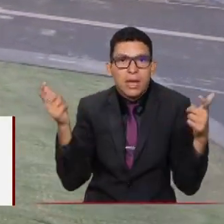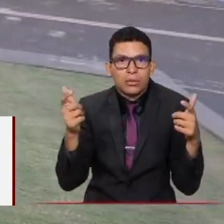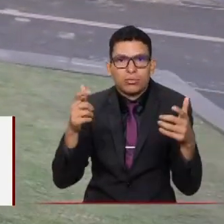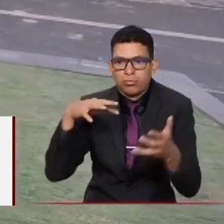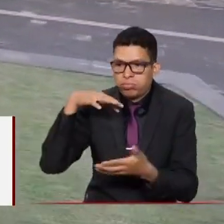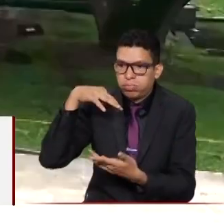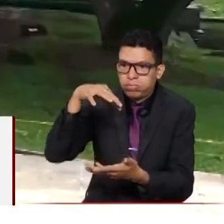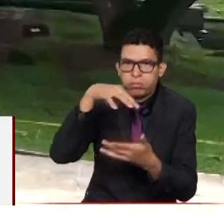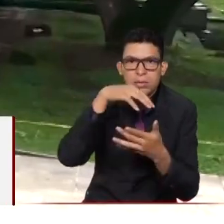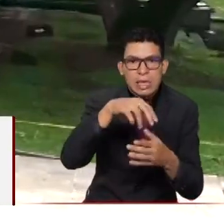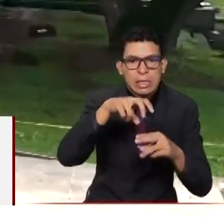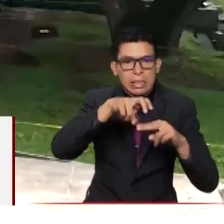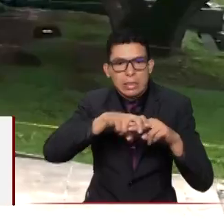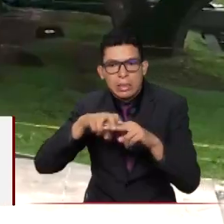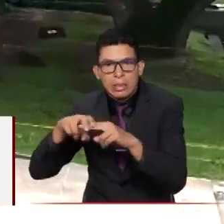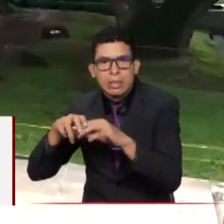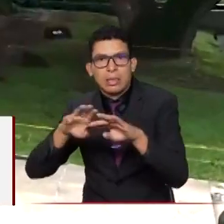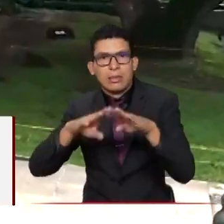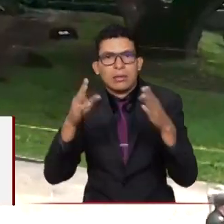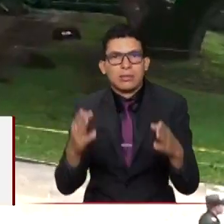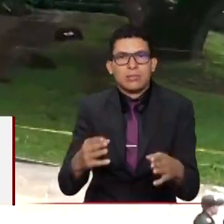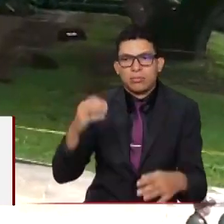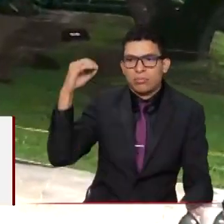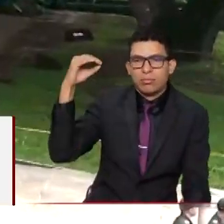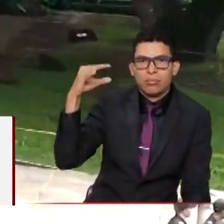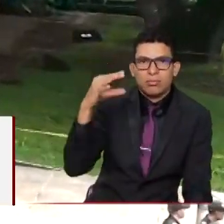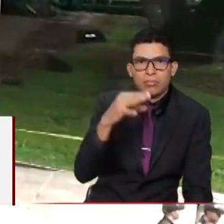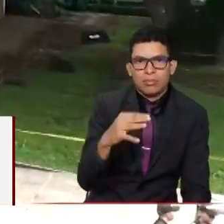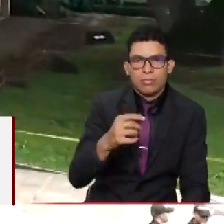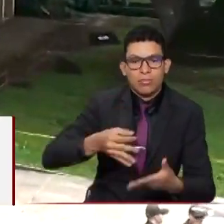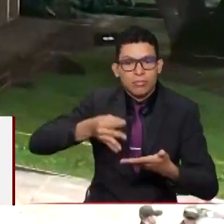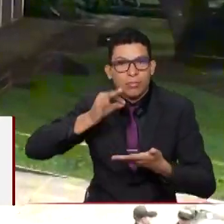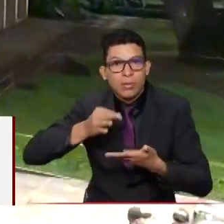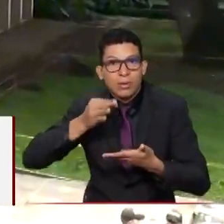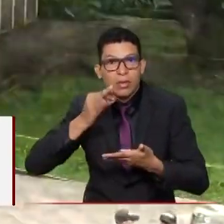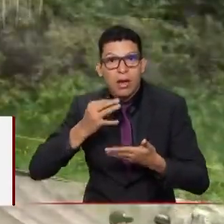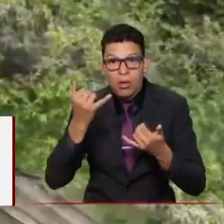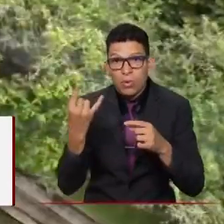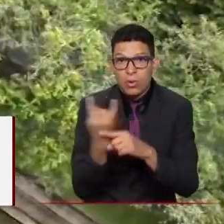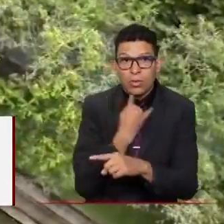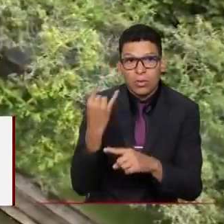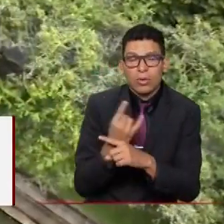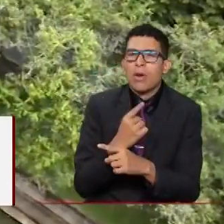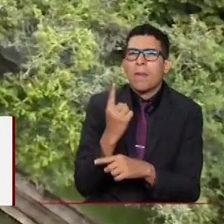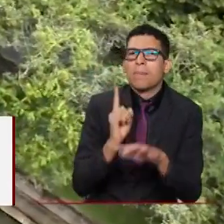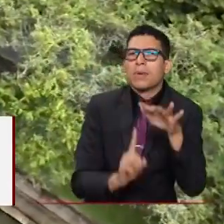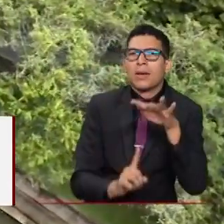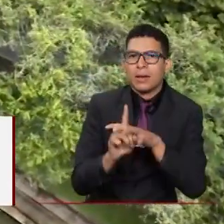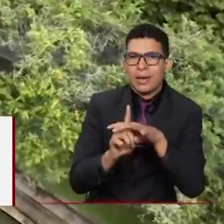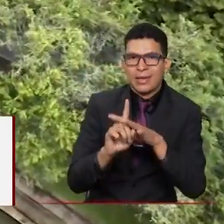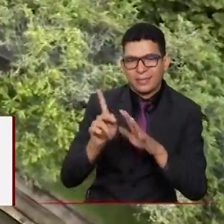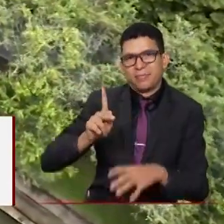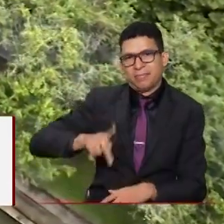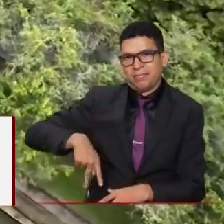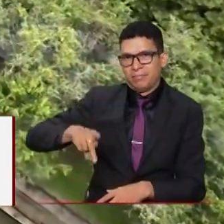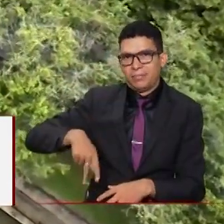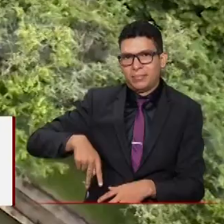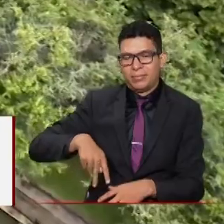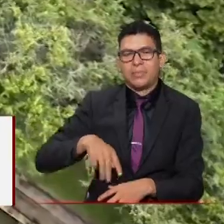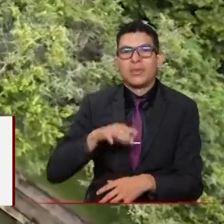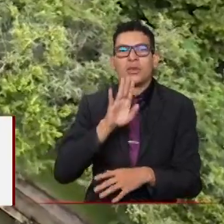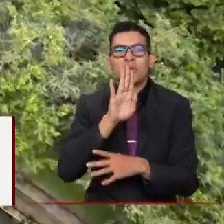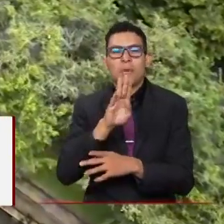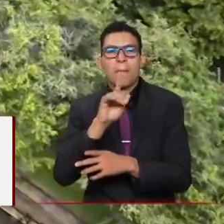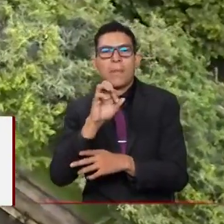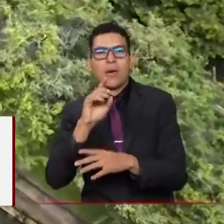mobiliarios, sillas, mesas, lámparas, tazas que usamos hoy en día vienen de esa gran escuela, la escuela